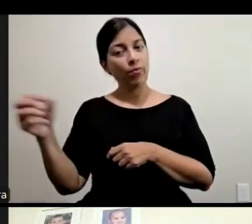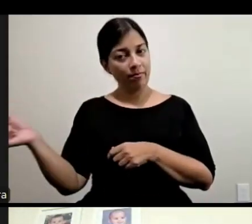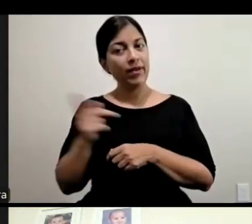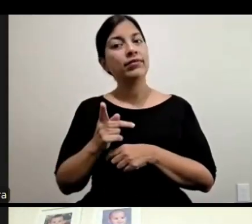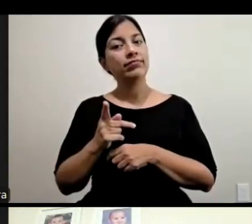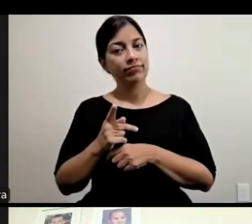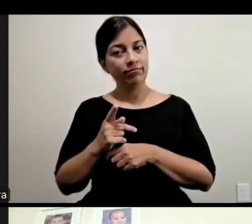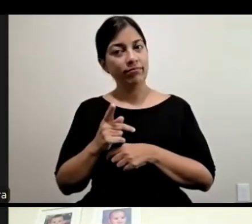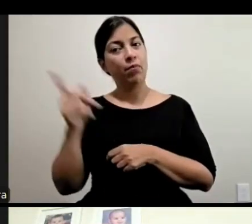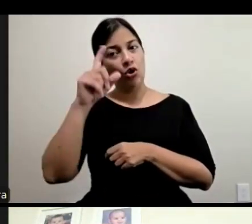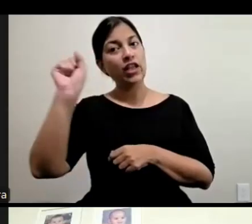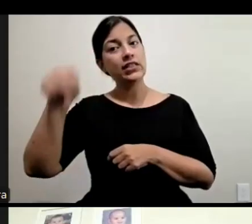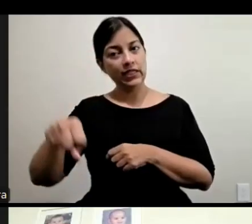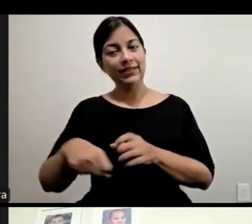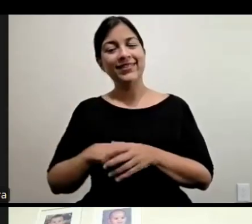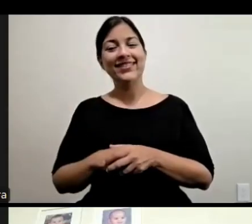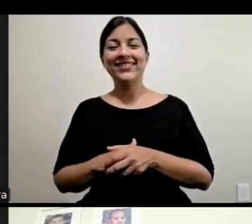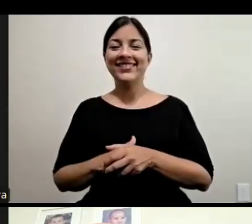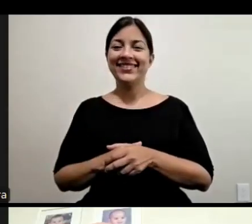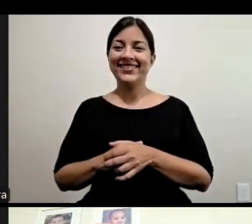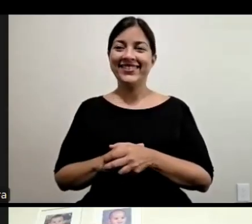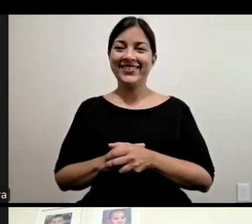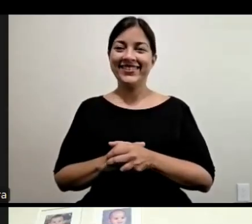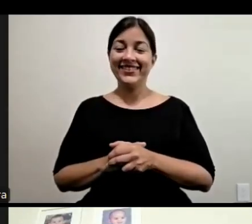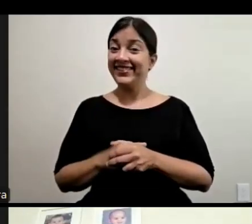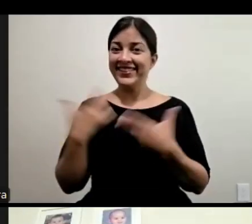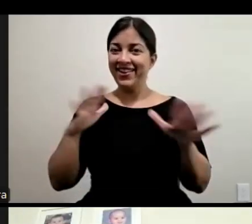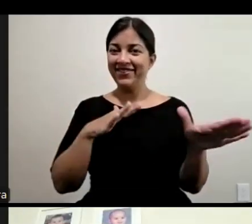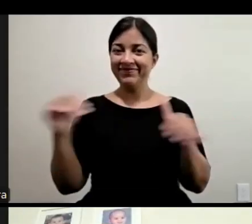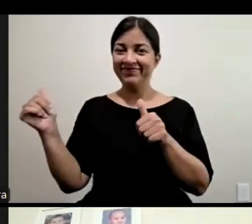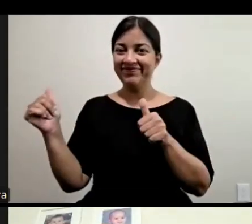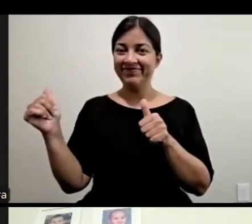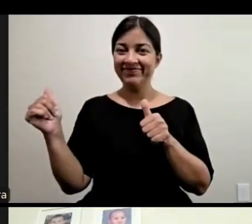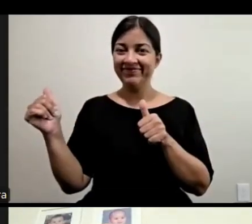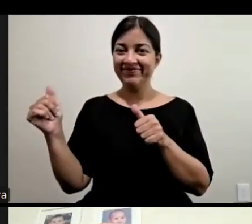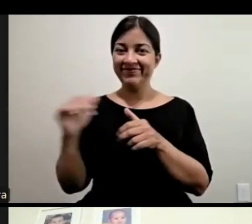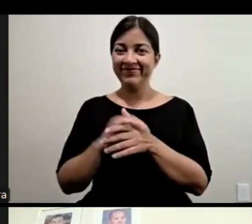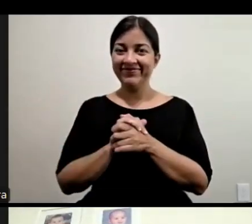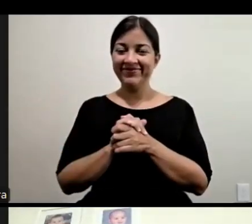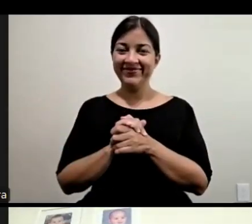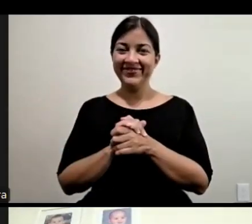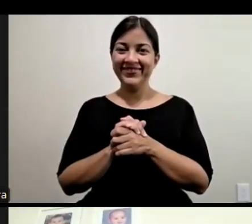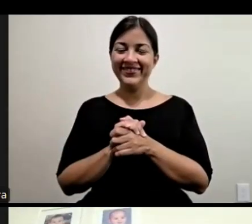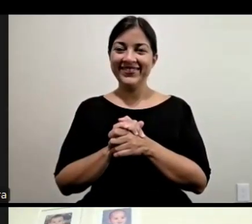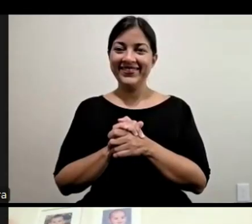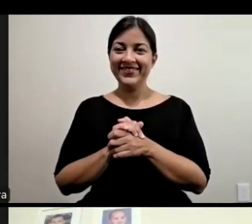que sí, que así. Así que nos fuimos, ¿verdad? Así bien. Nada, pues